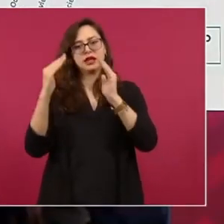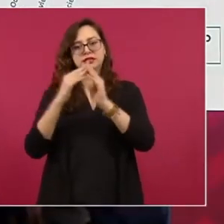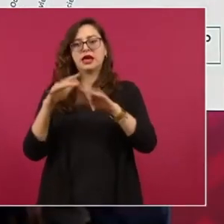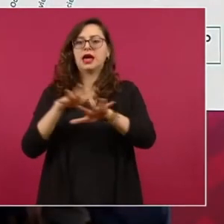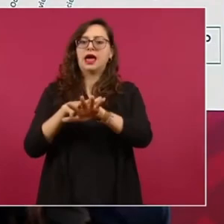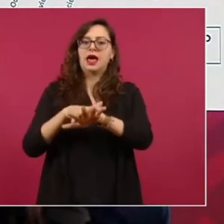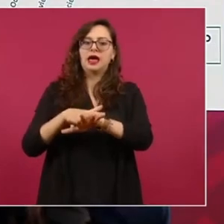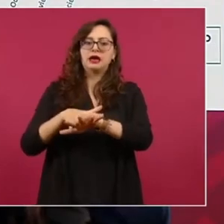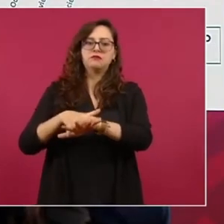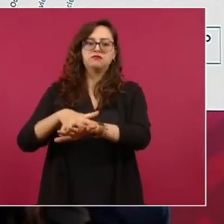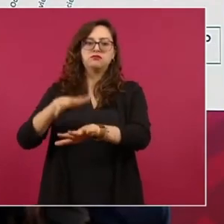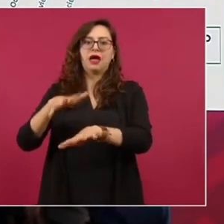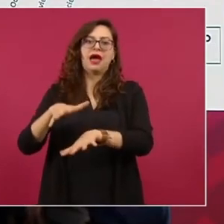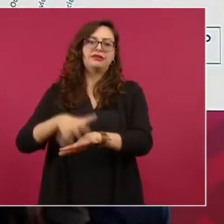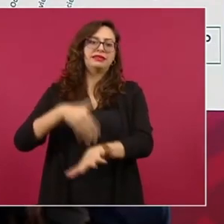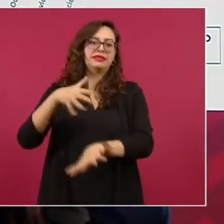avenida,